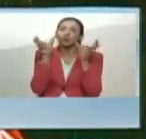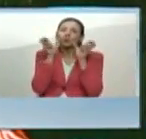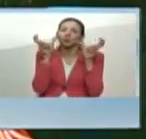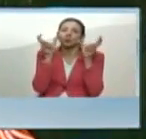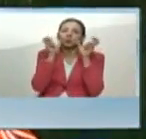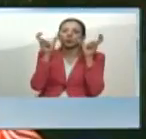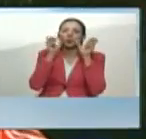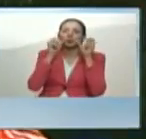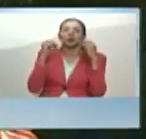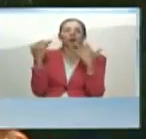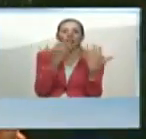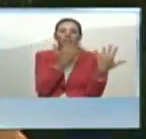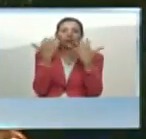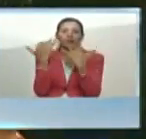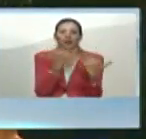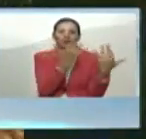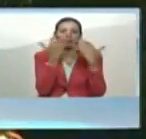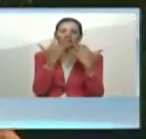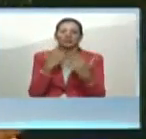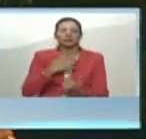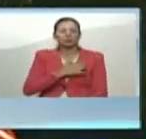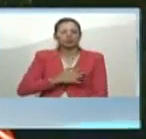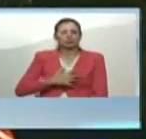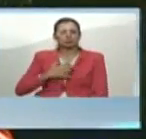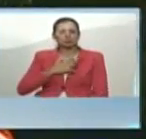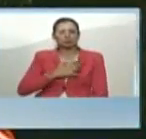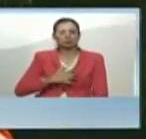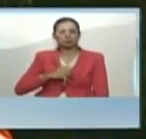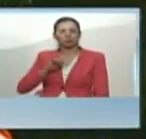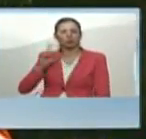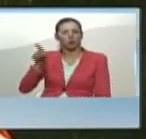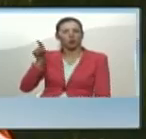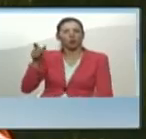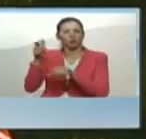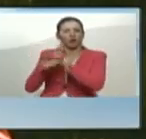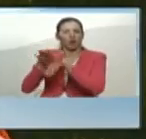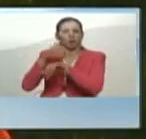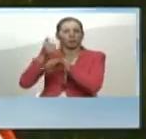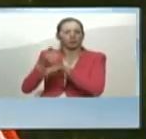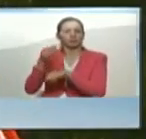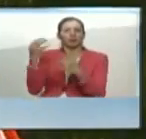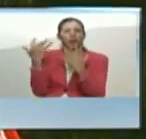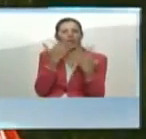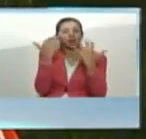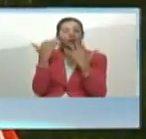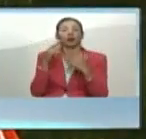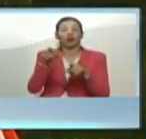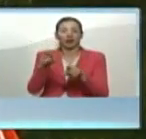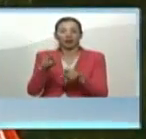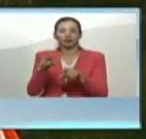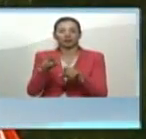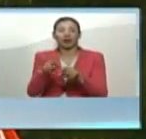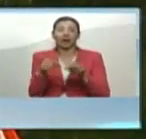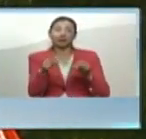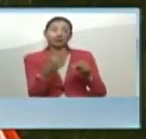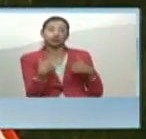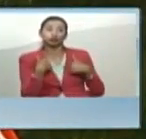llega, crea por un lado el malestar, y por otro lado los presenta como alternativa.